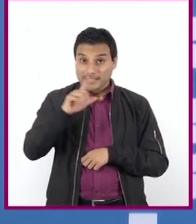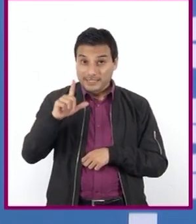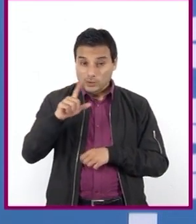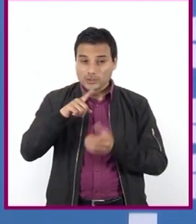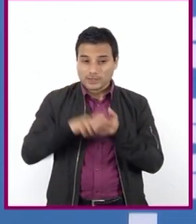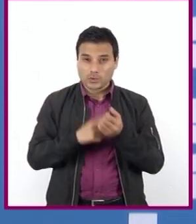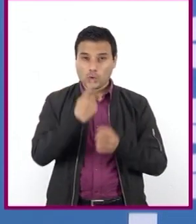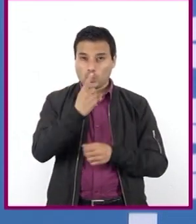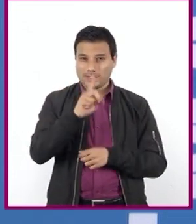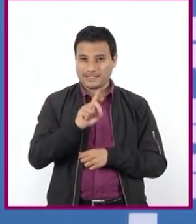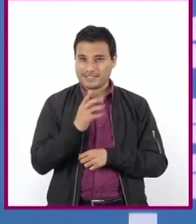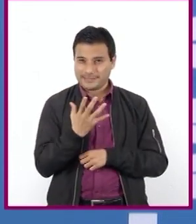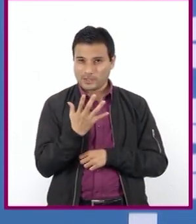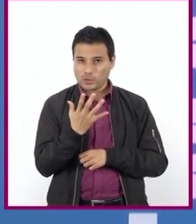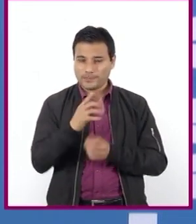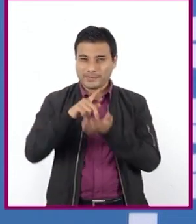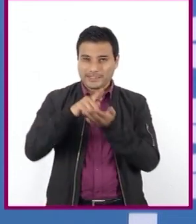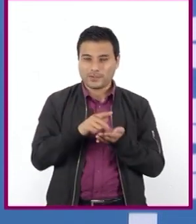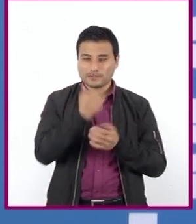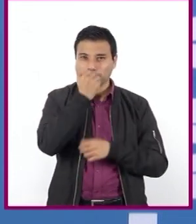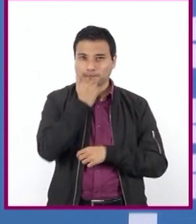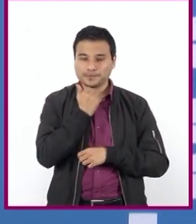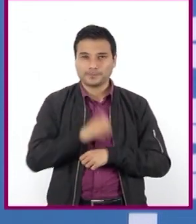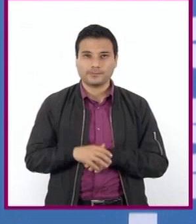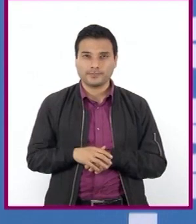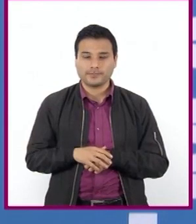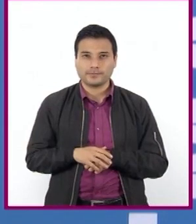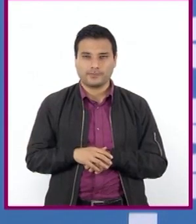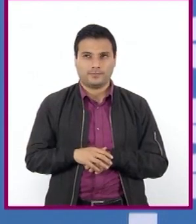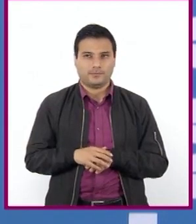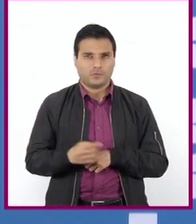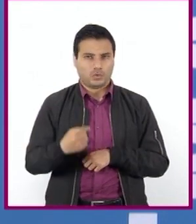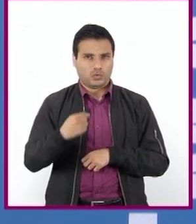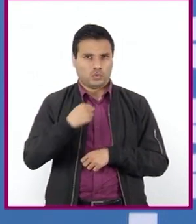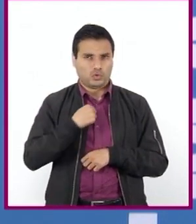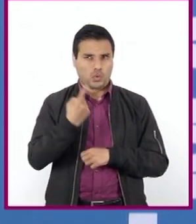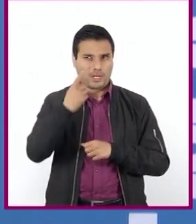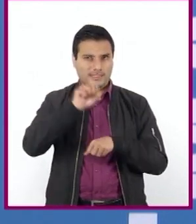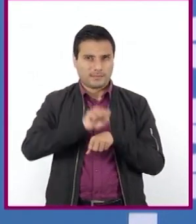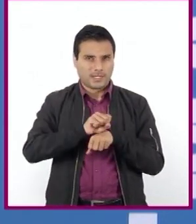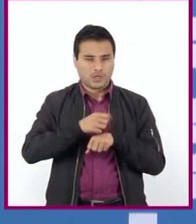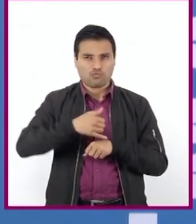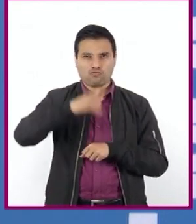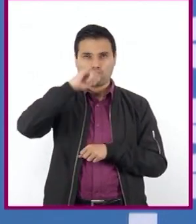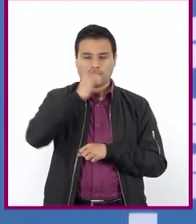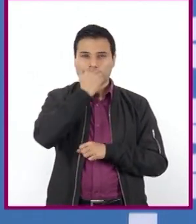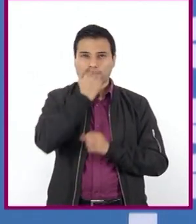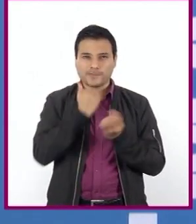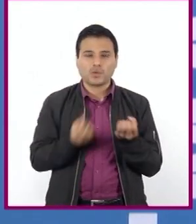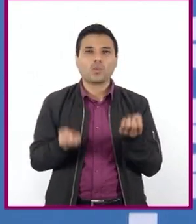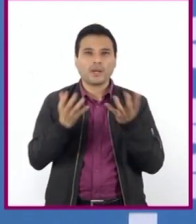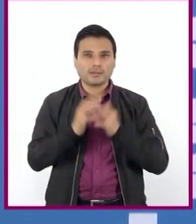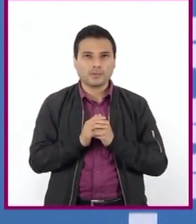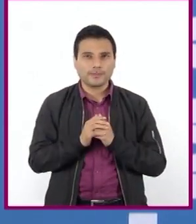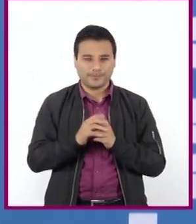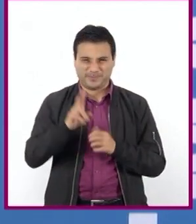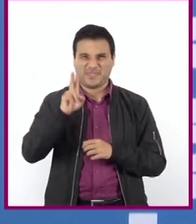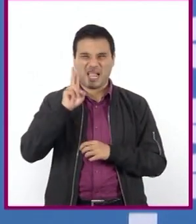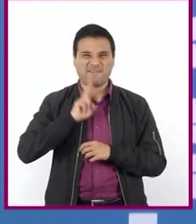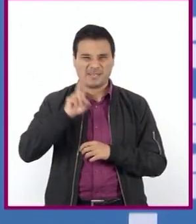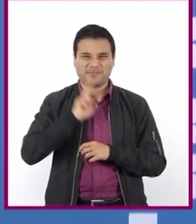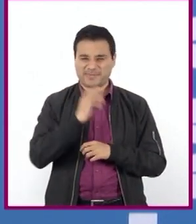azúcar, ¿cuál es la cantidad de azúcar que habría consumido en esa semana? Los invito a que analicemos